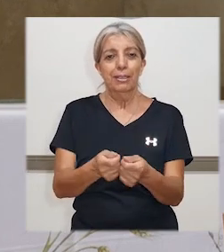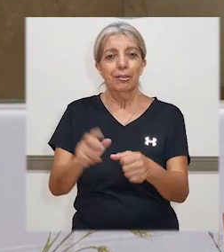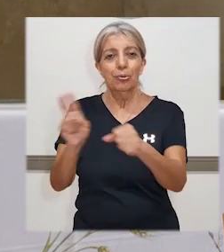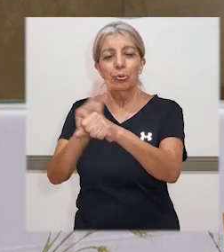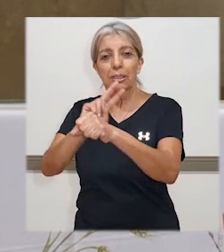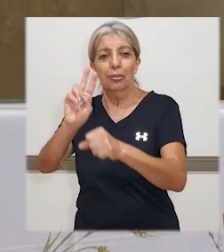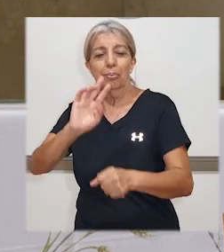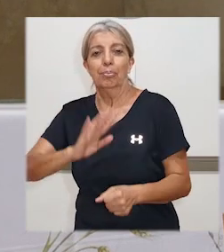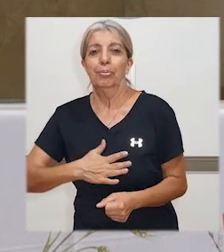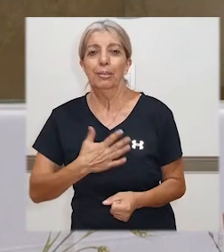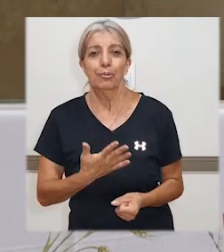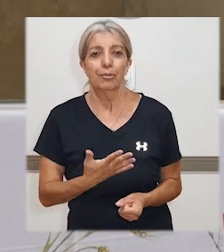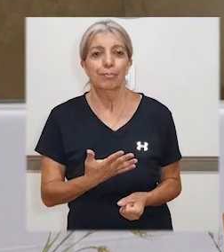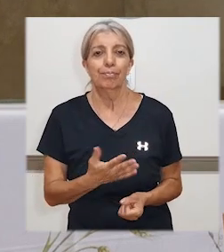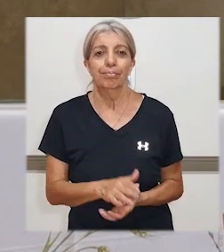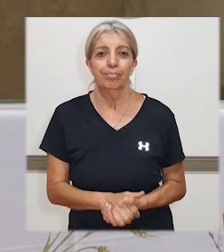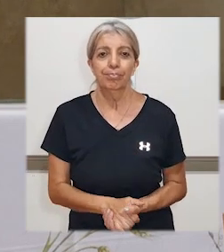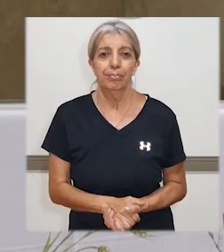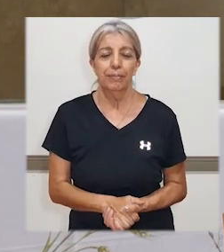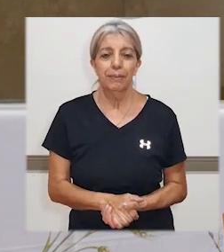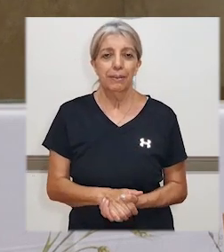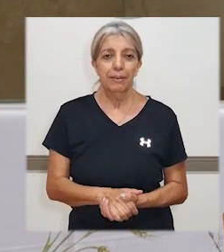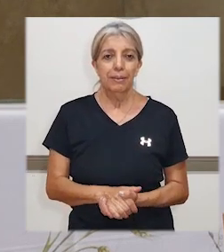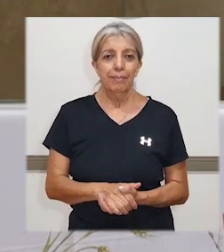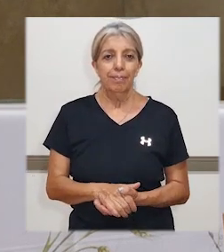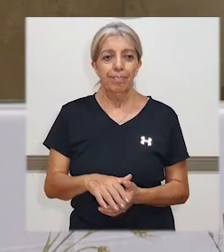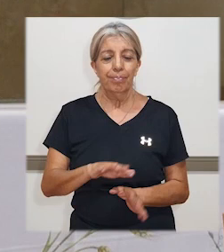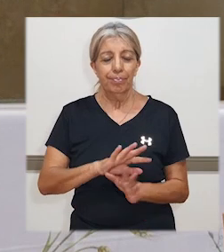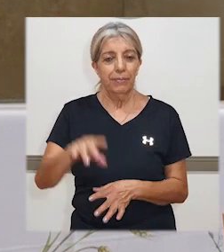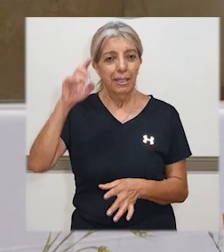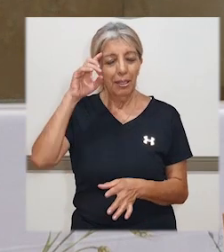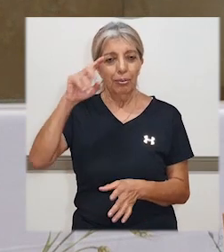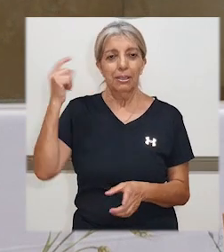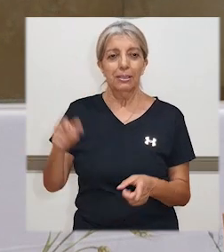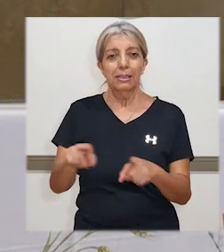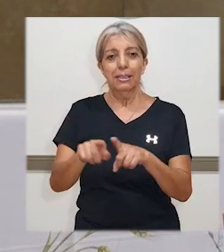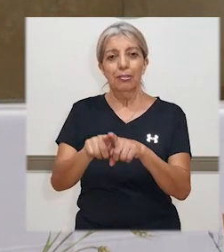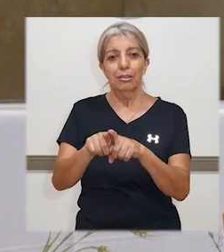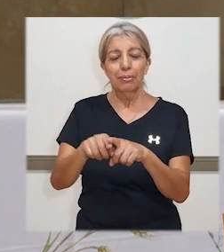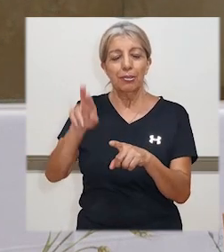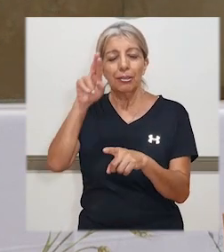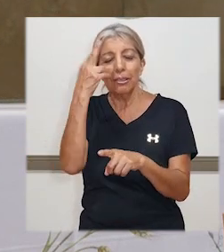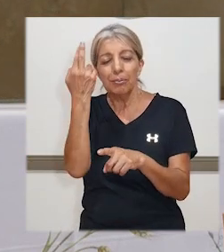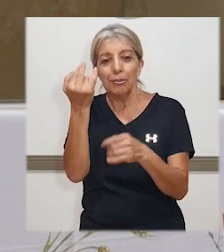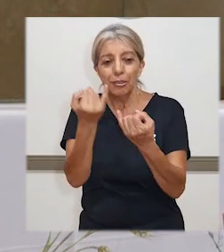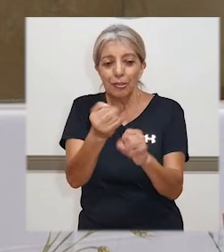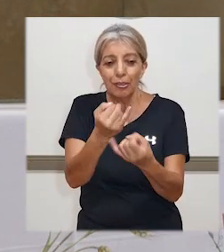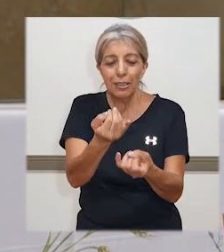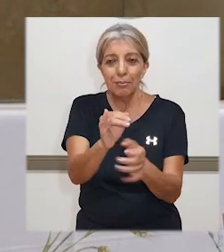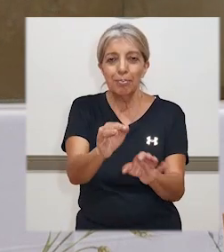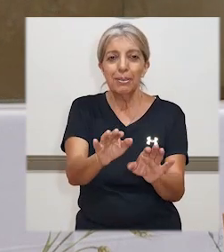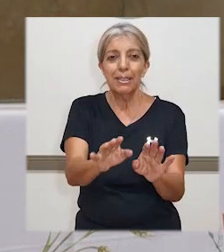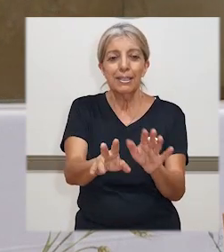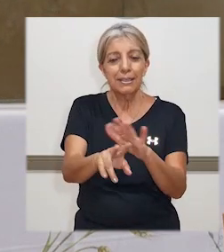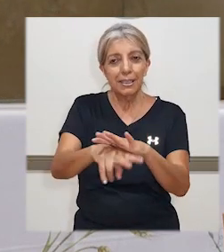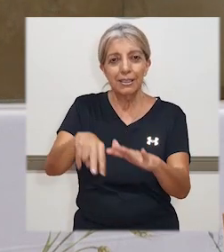su perfección por la caridad. Acuérdate también de nuestros hermanos que se durmieron en la